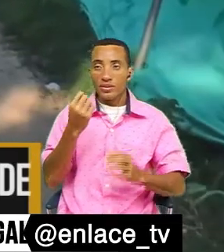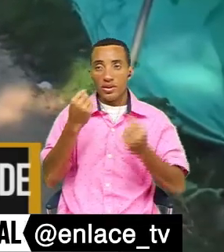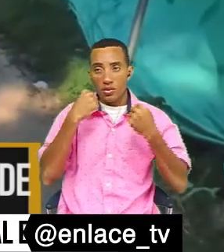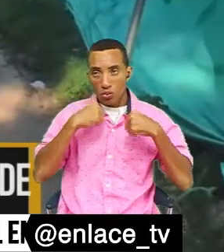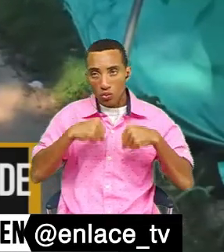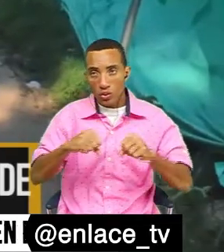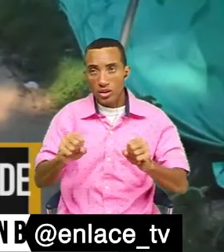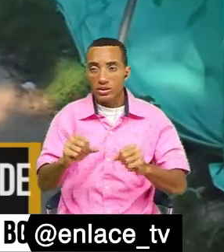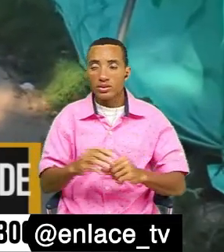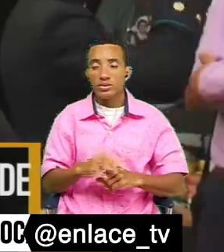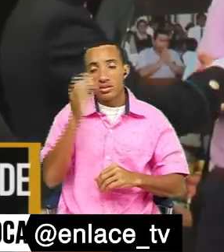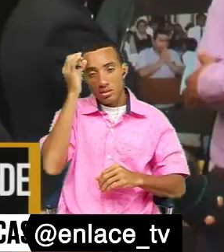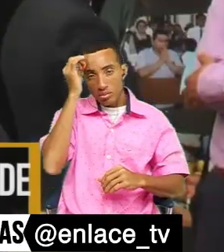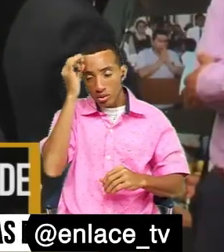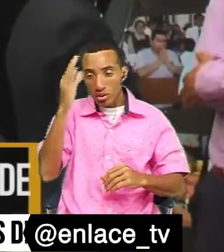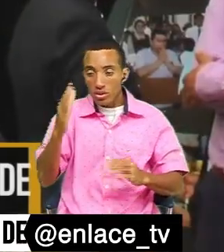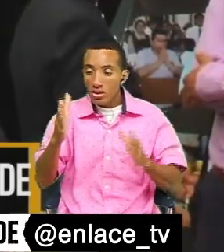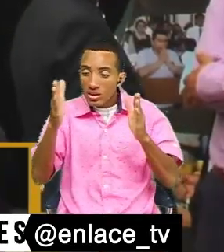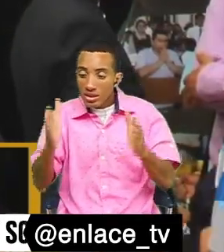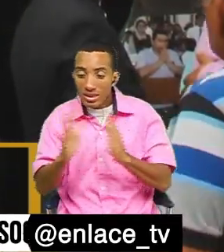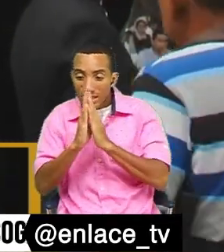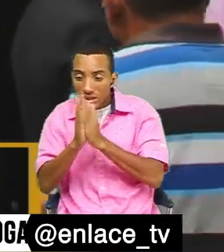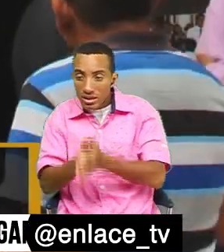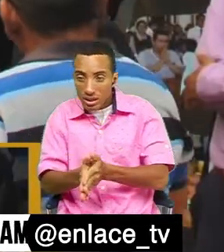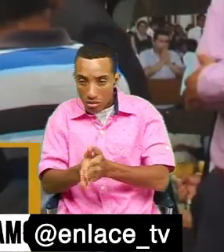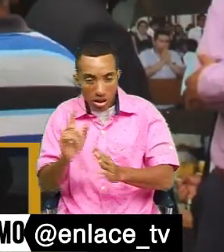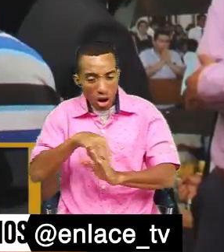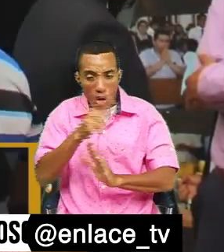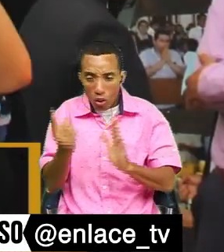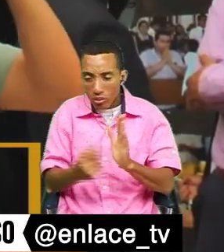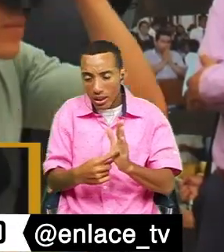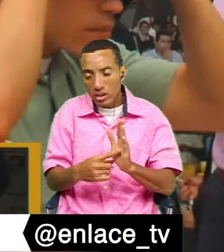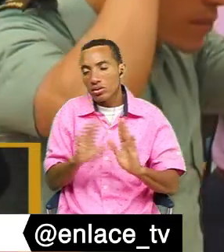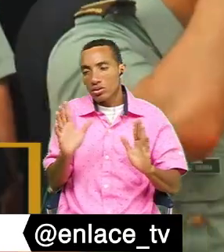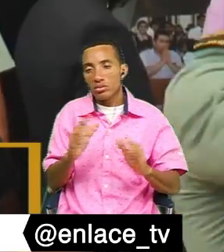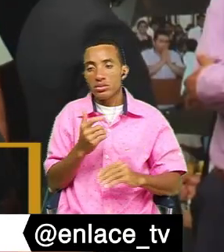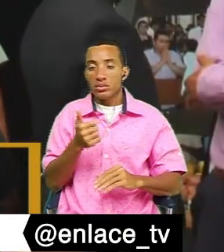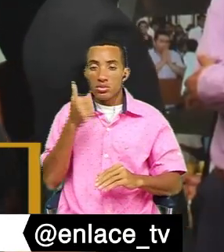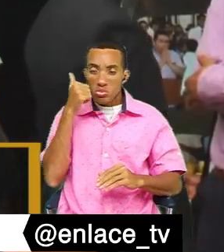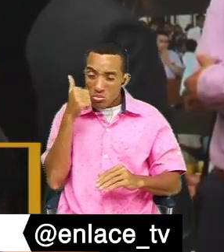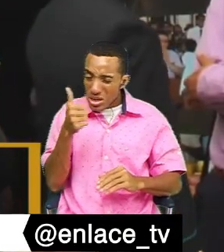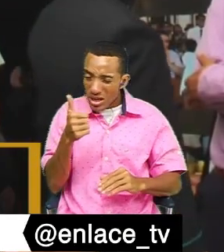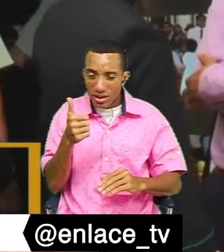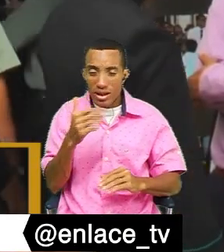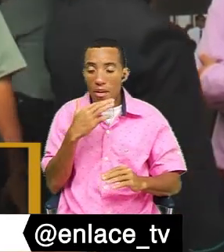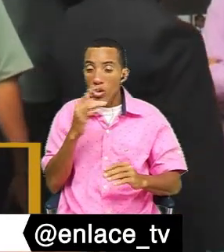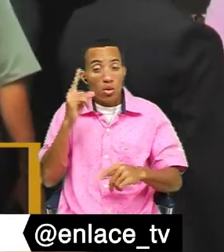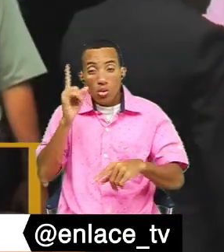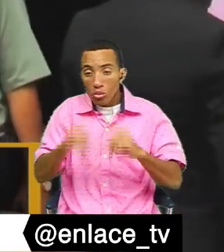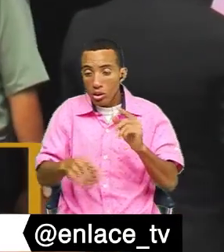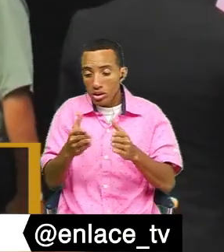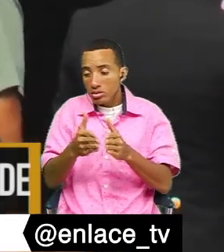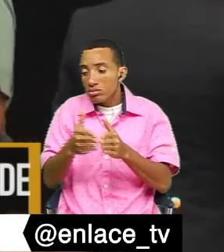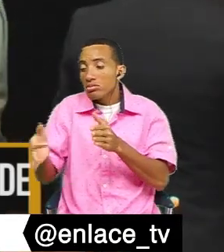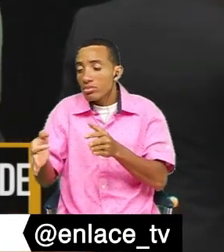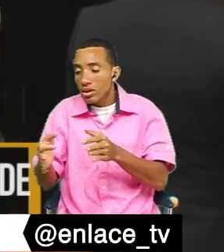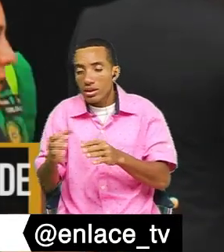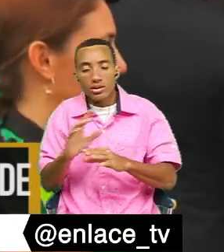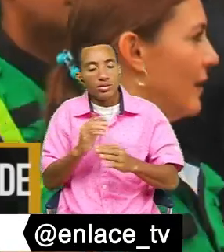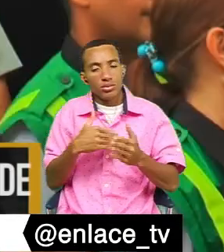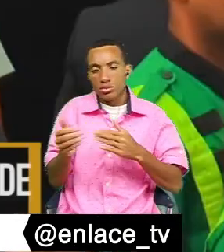logran entregar, bienvenido. Pero si no, que nos lo entregue bien terminados, obras no hechas la carrera,